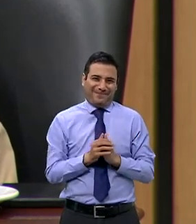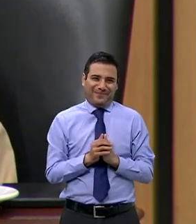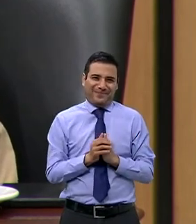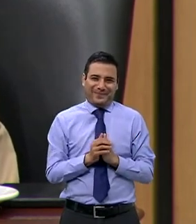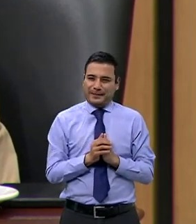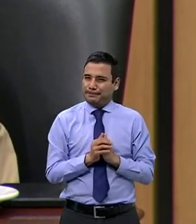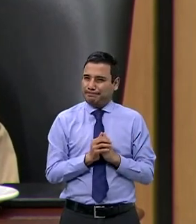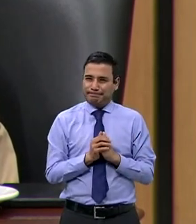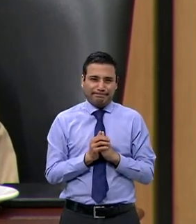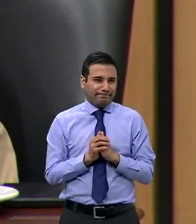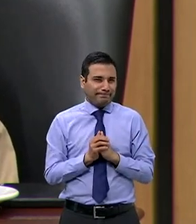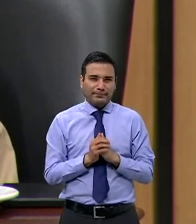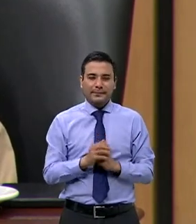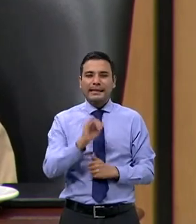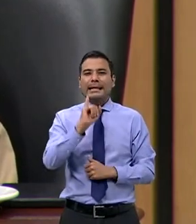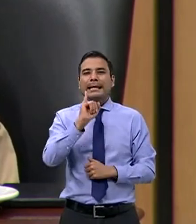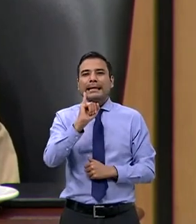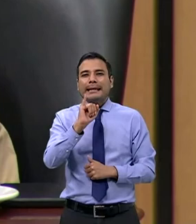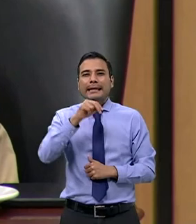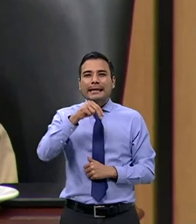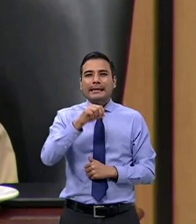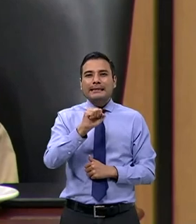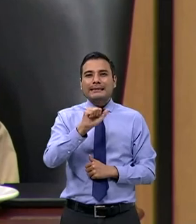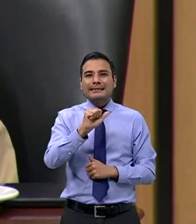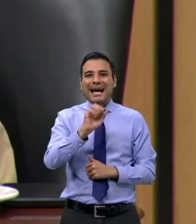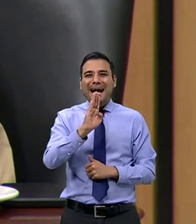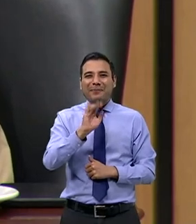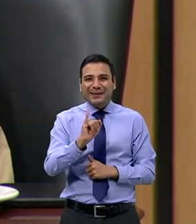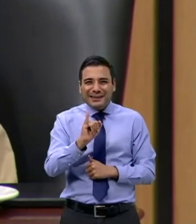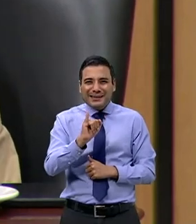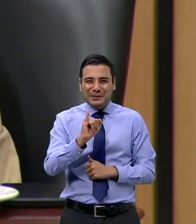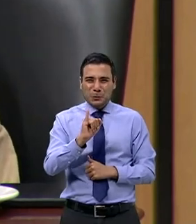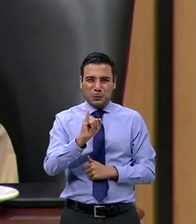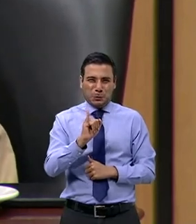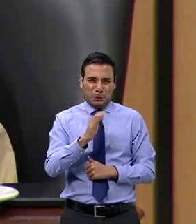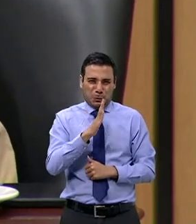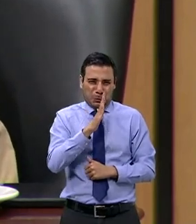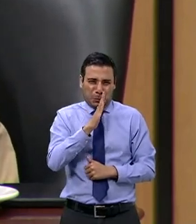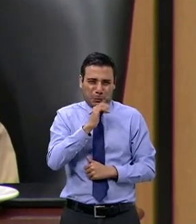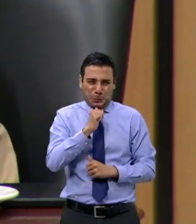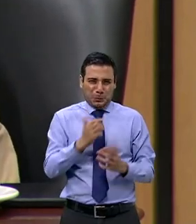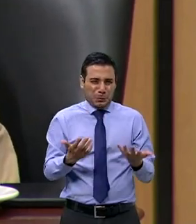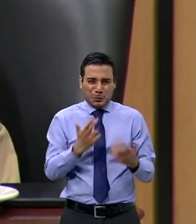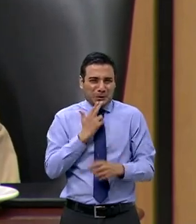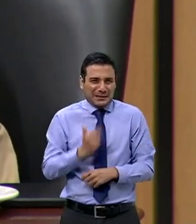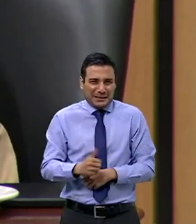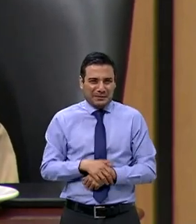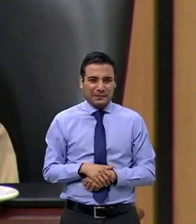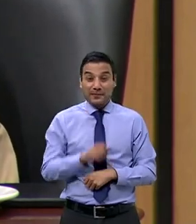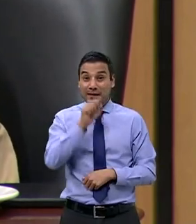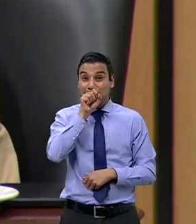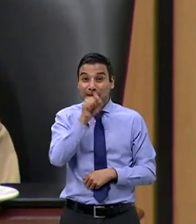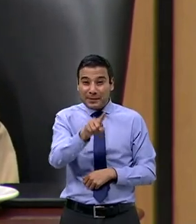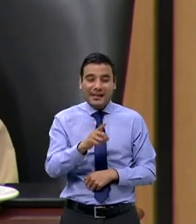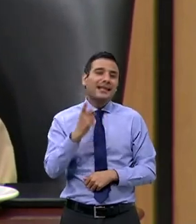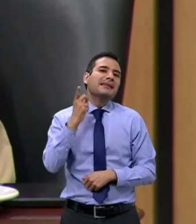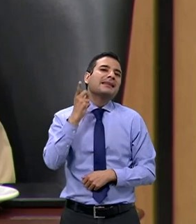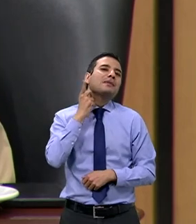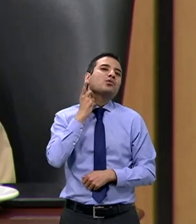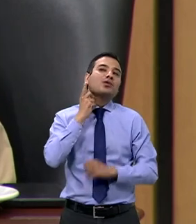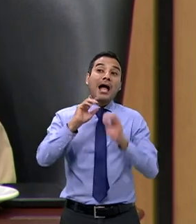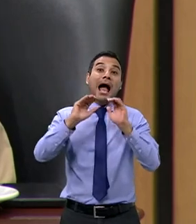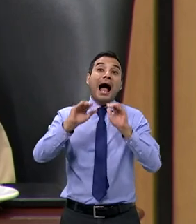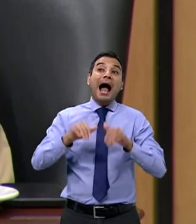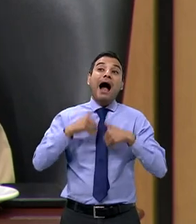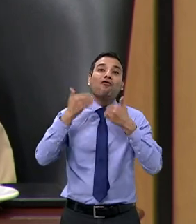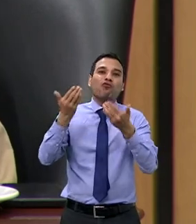elefante y xavi sigue sin funcionar y tenemos afuera de cámara de diputados- todos los días a